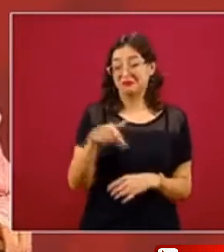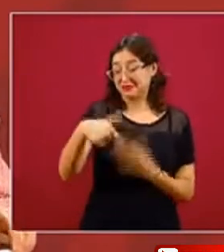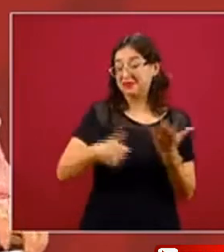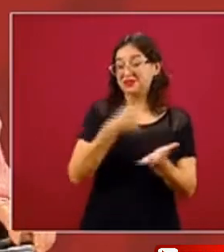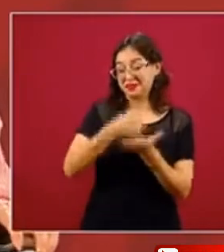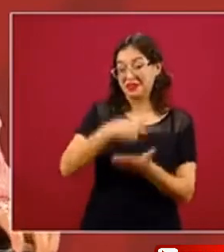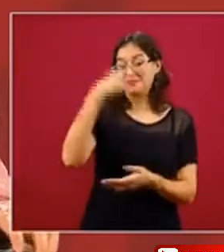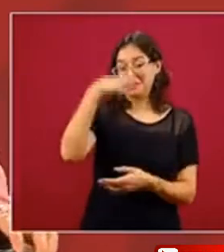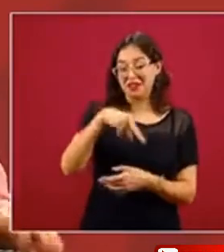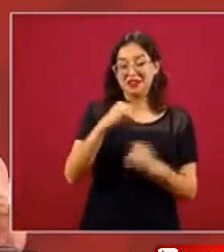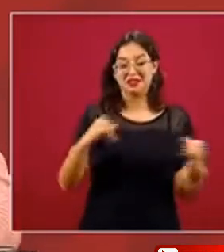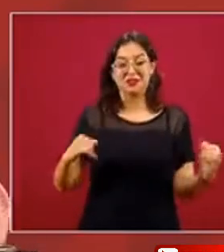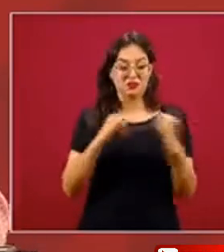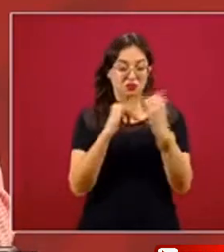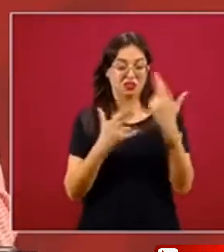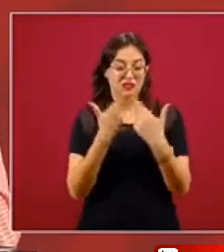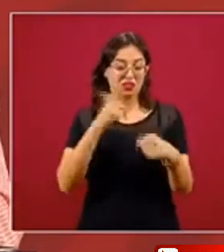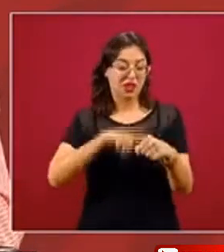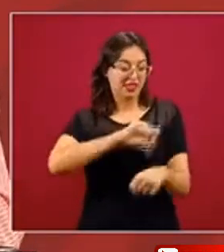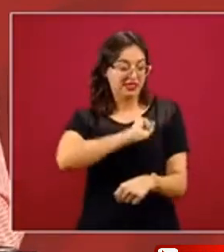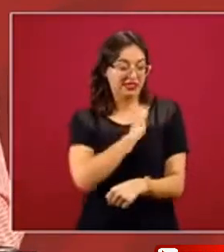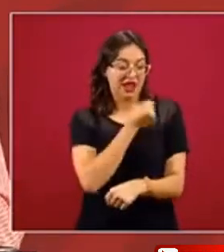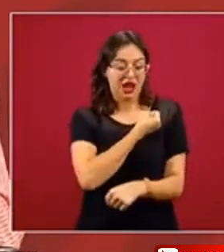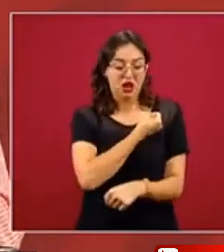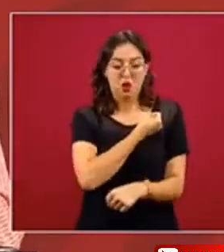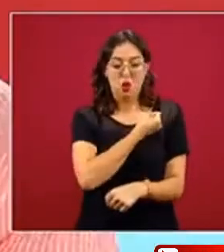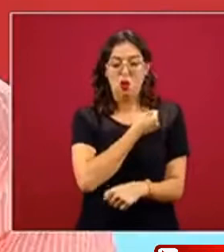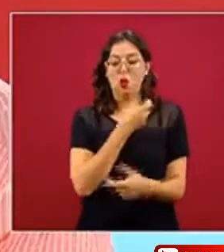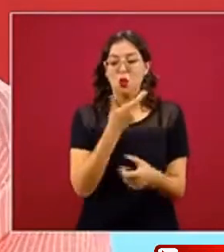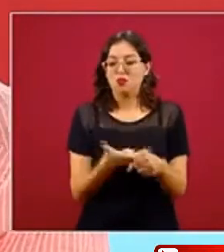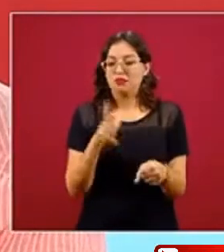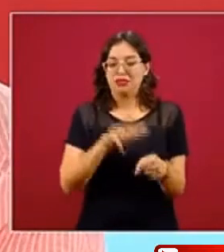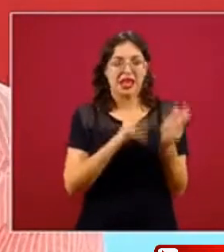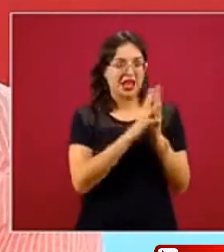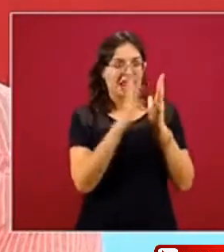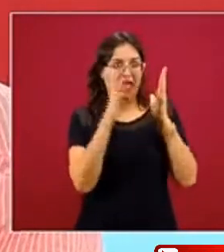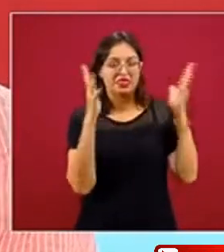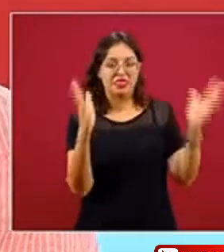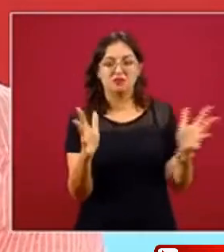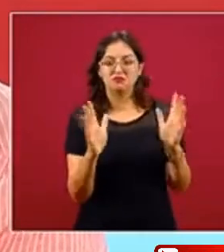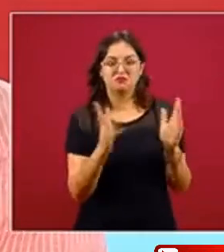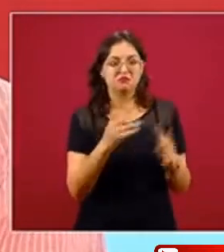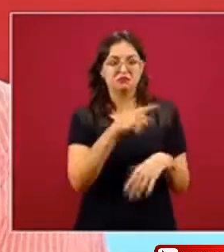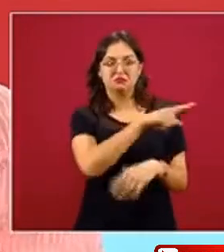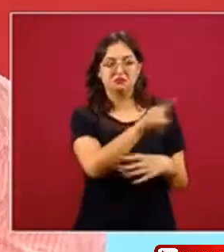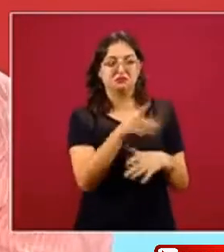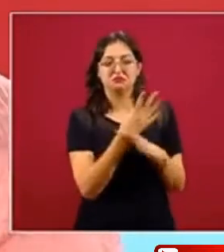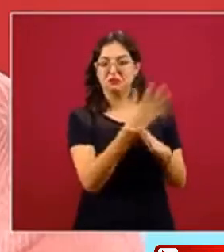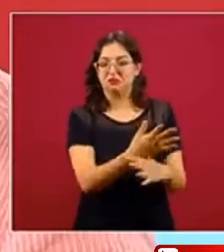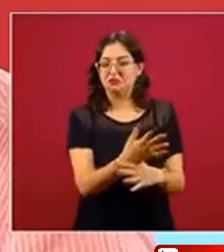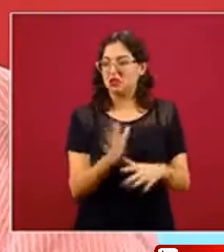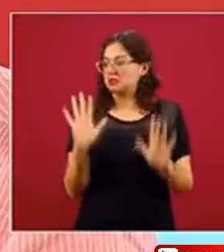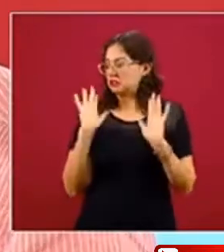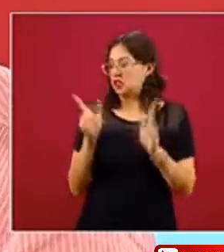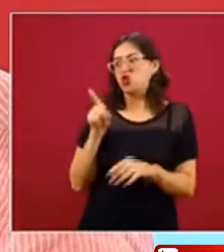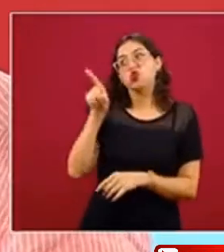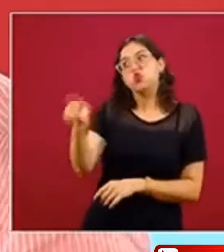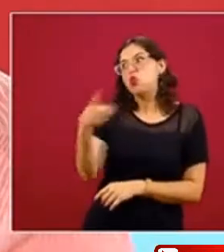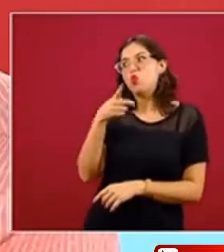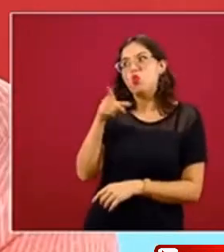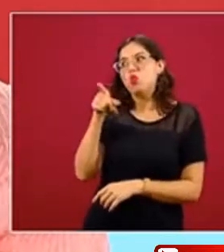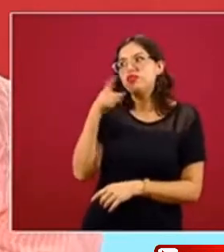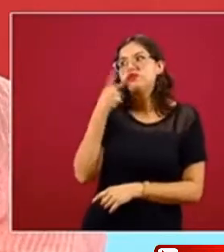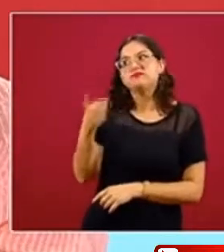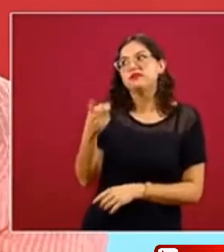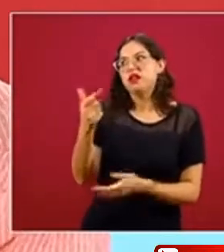México con los institutos nacionales de salud, con los hospitales de alta especialidad, que nos decían eso. O sea, hoy en la noche tú dijiste que